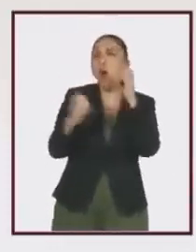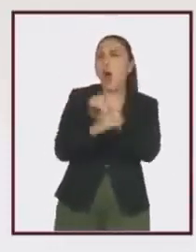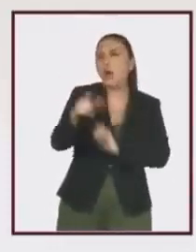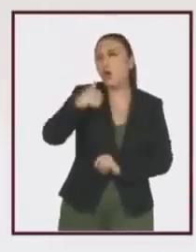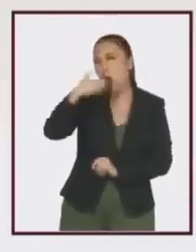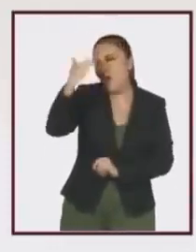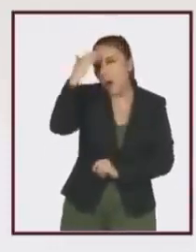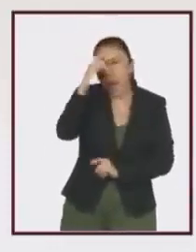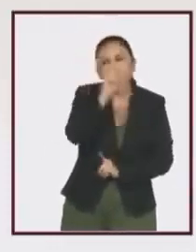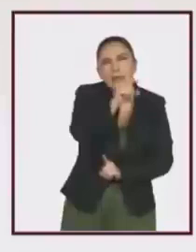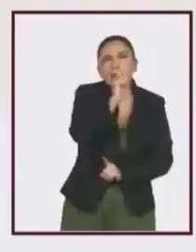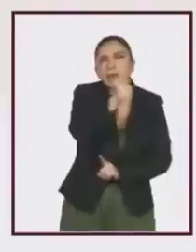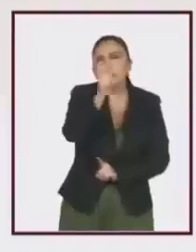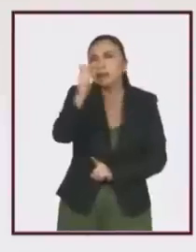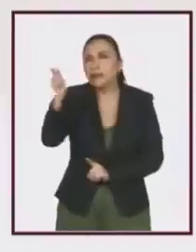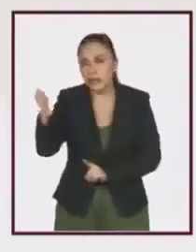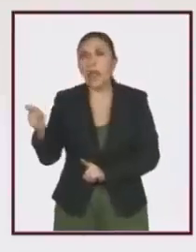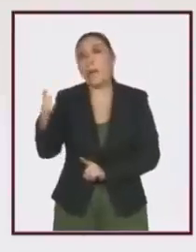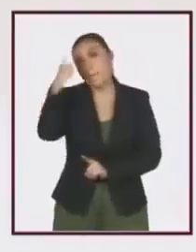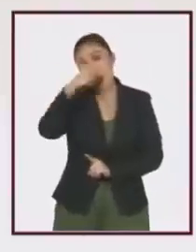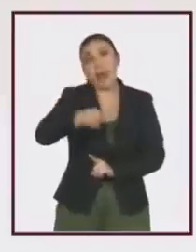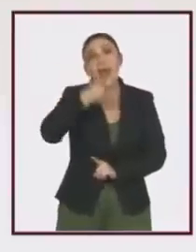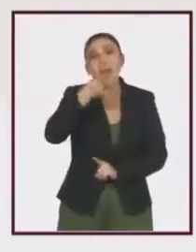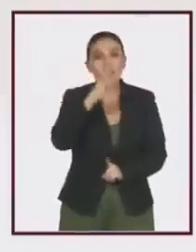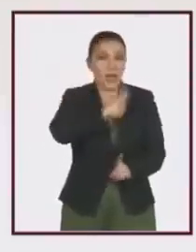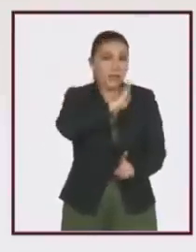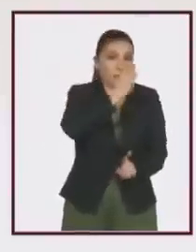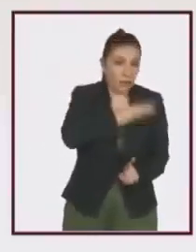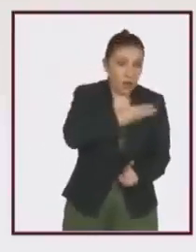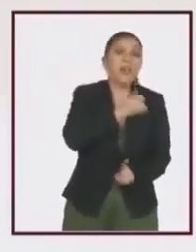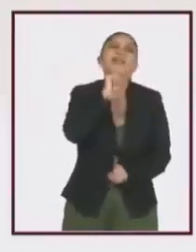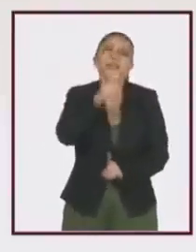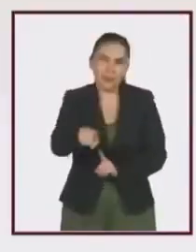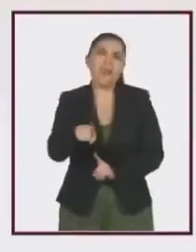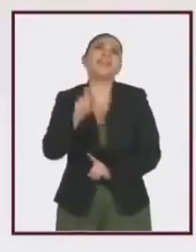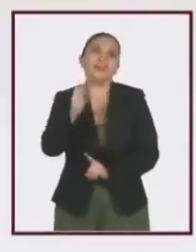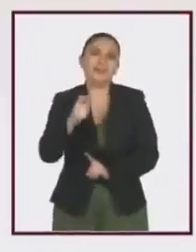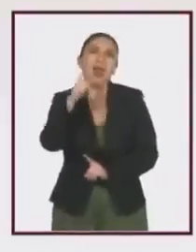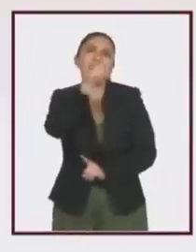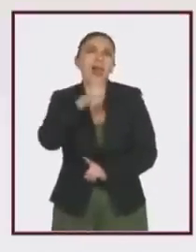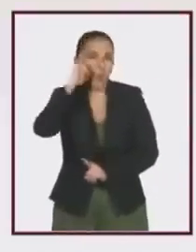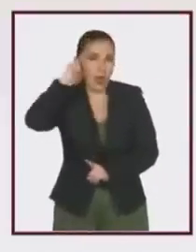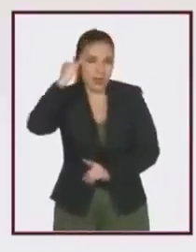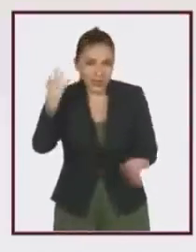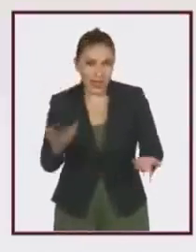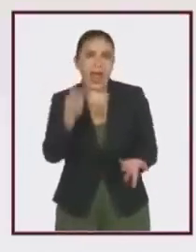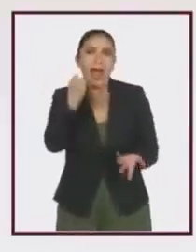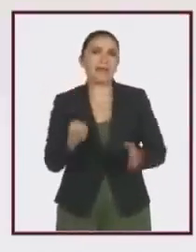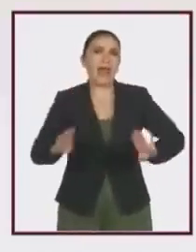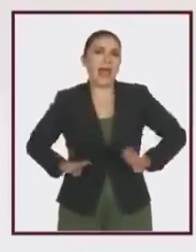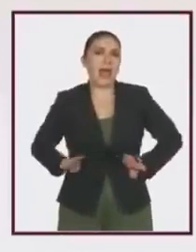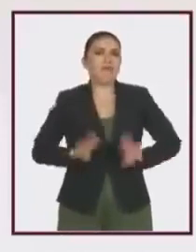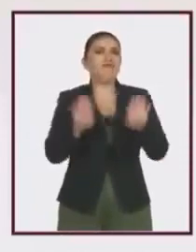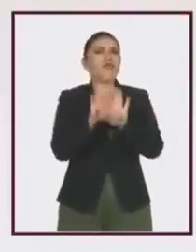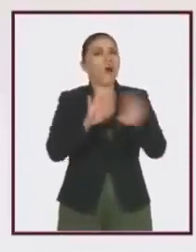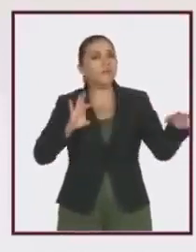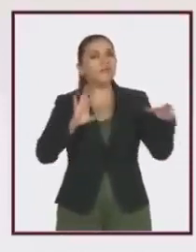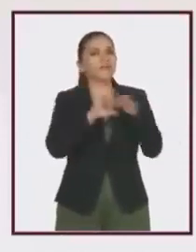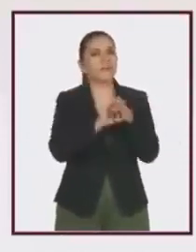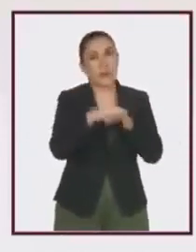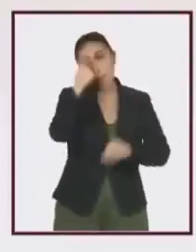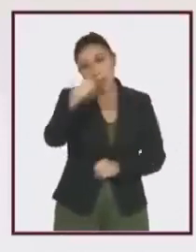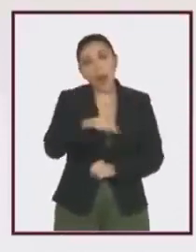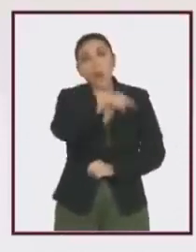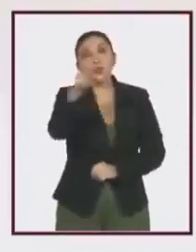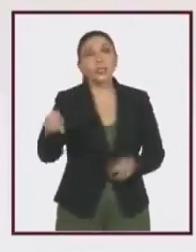familiares, tanto en español como en lengua indígena. Y esa sería la adecuación, en donde